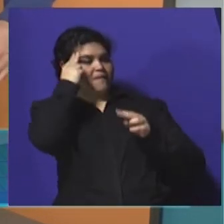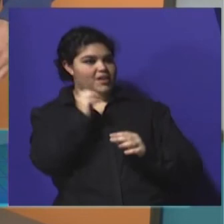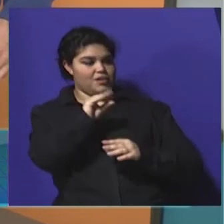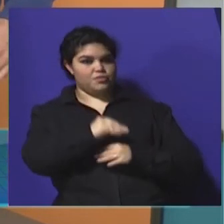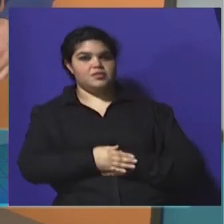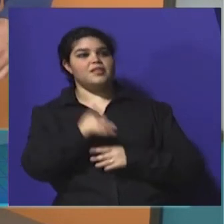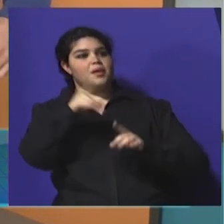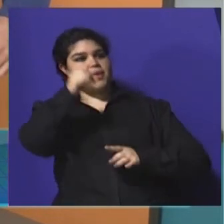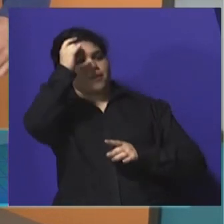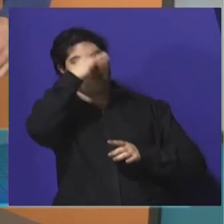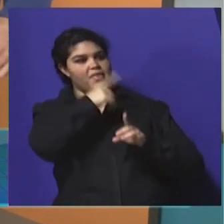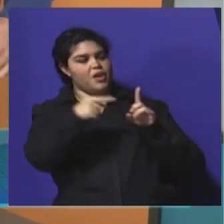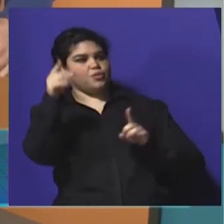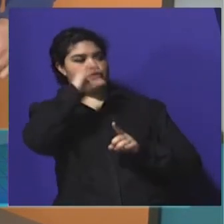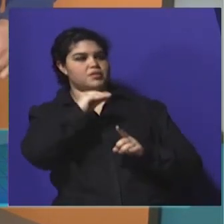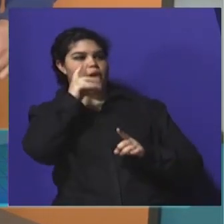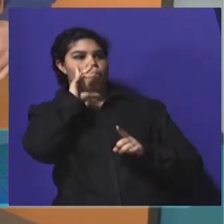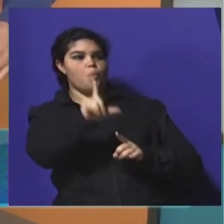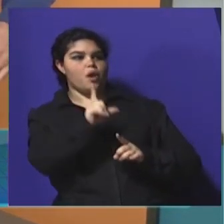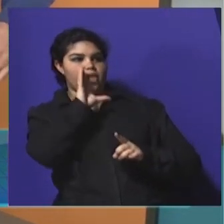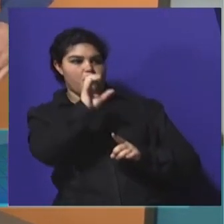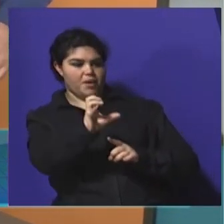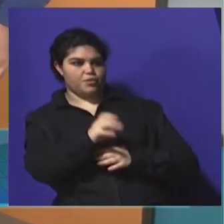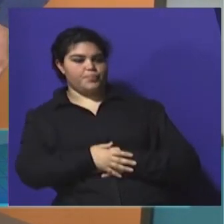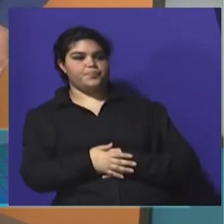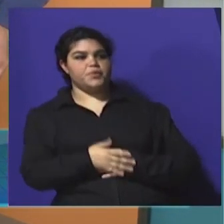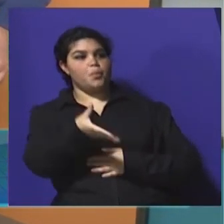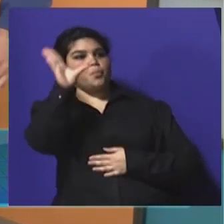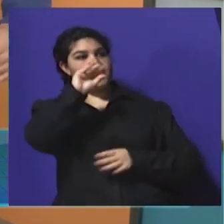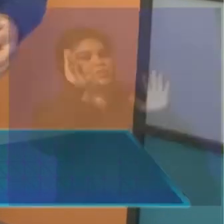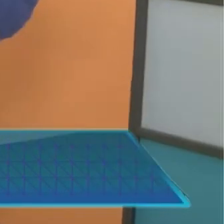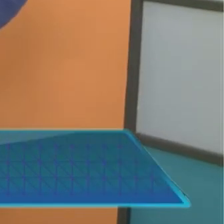continuidad a la media noche como siempre fito suden y su cuidado con el perro buenas noches chau chau